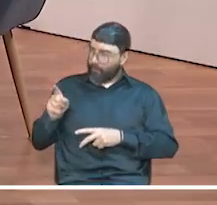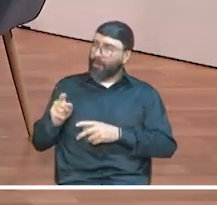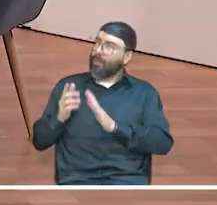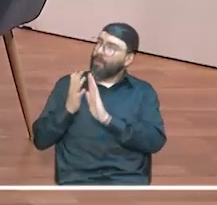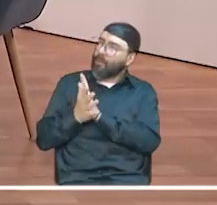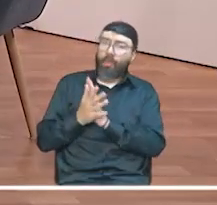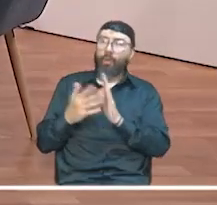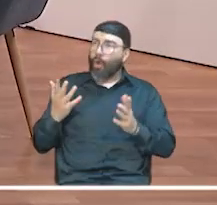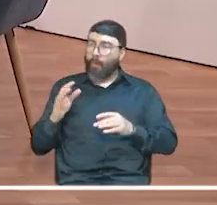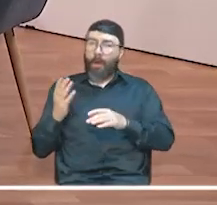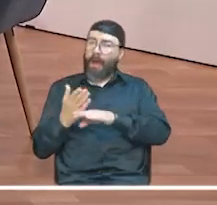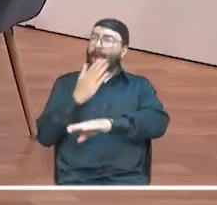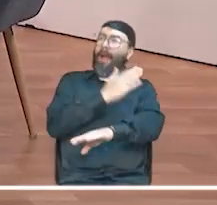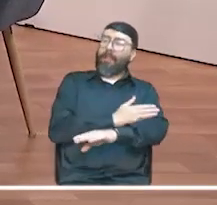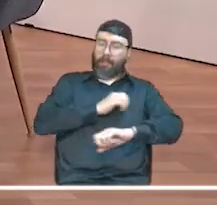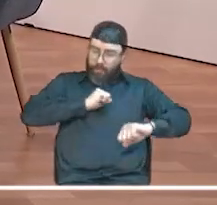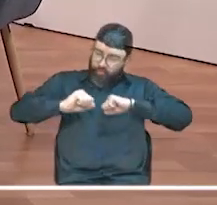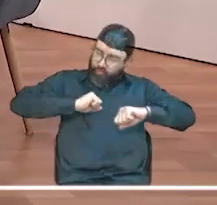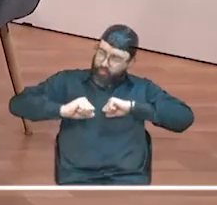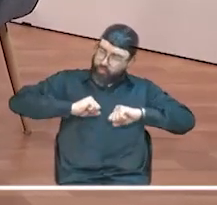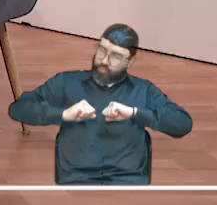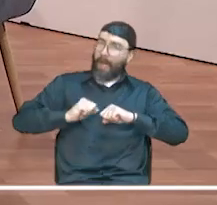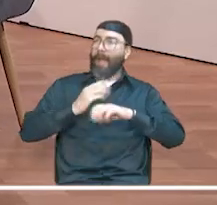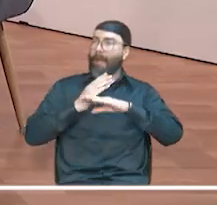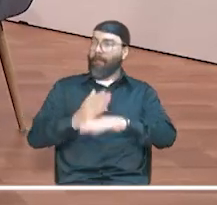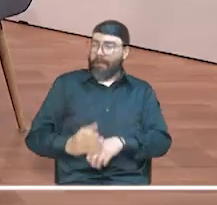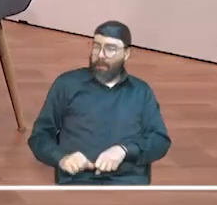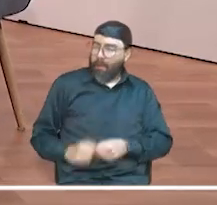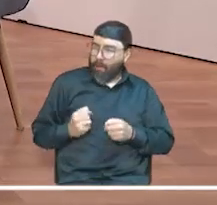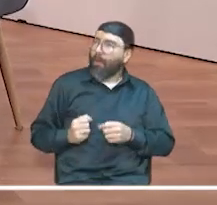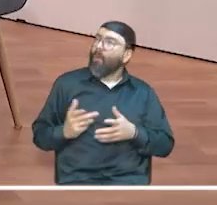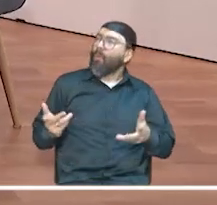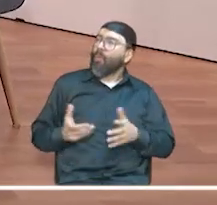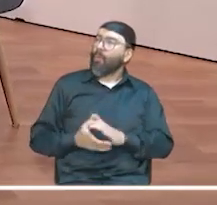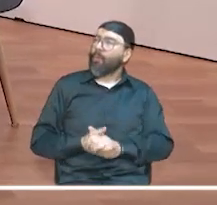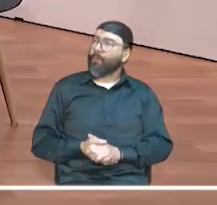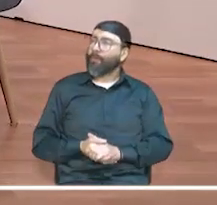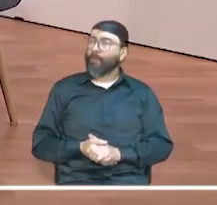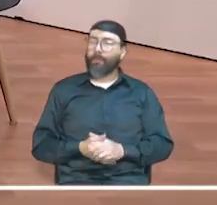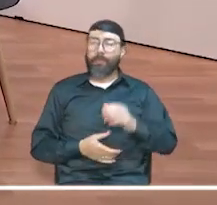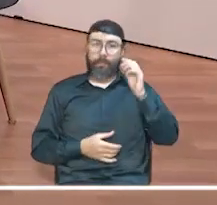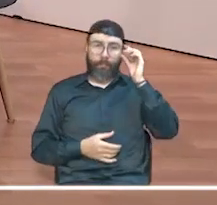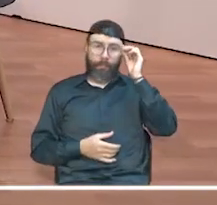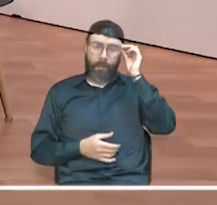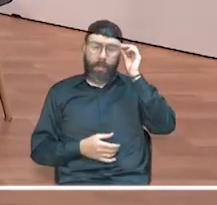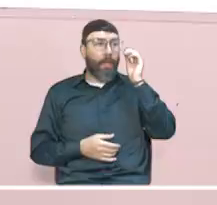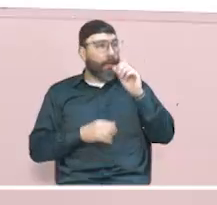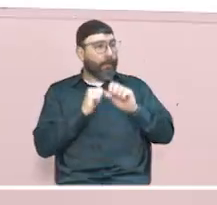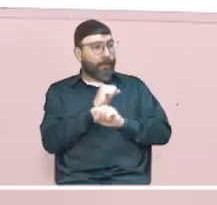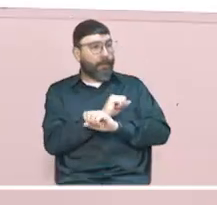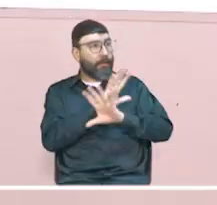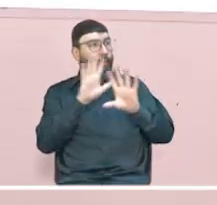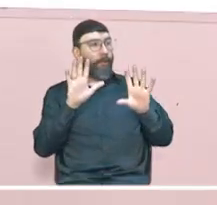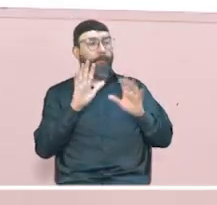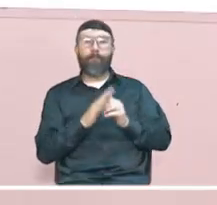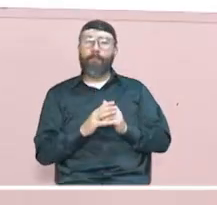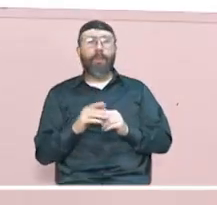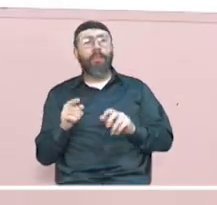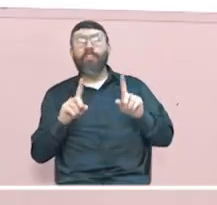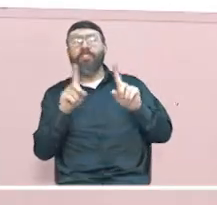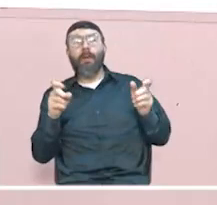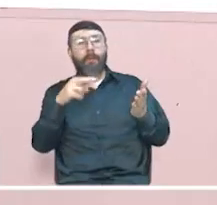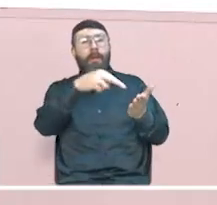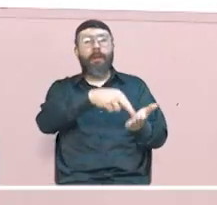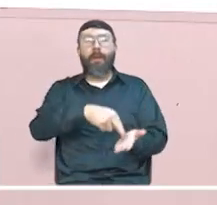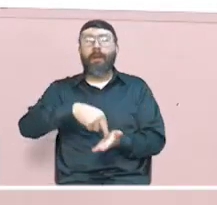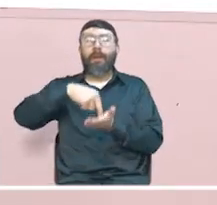cuerpo y cómo evitar esas lesiones. Muchas gracias, doctora. A ver, claro, para hablar de rehabilitación, pues es